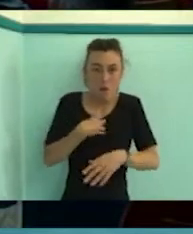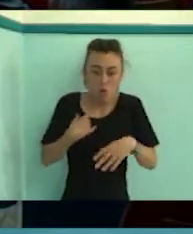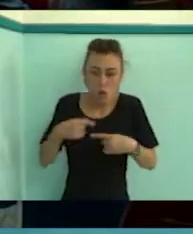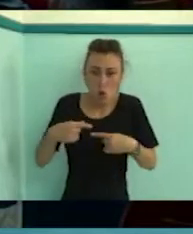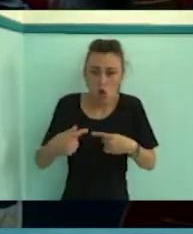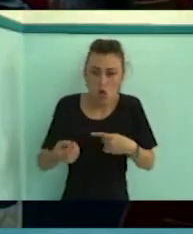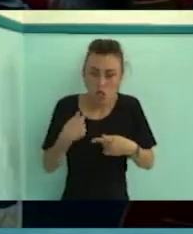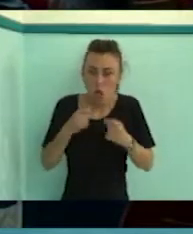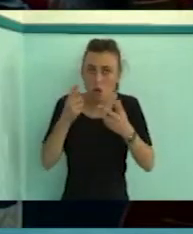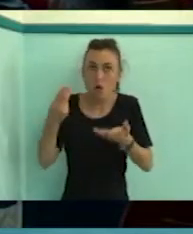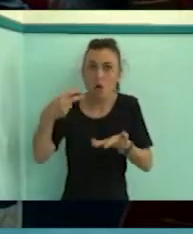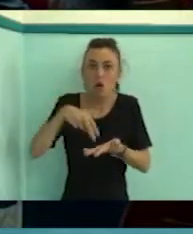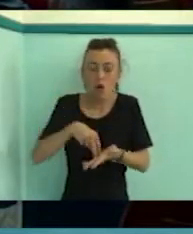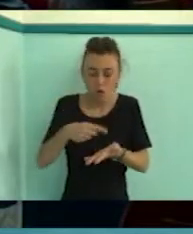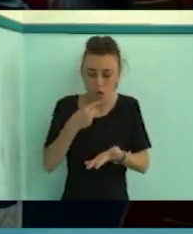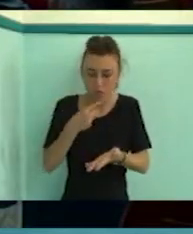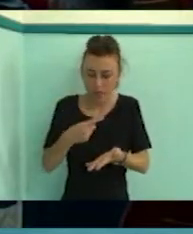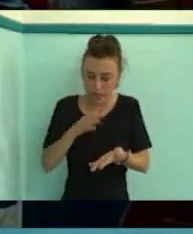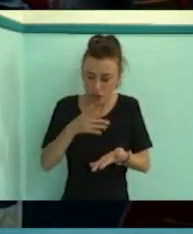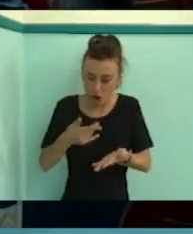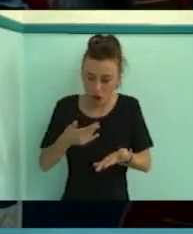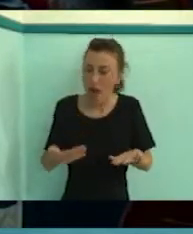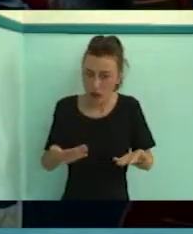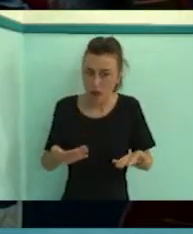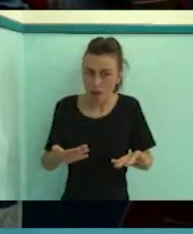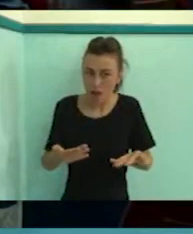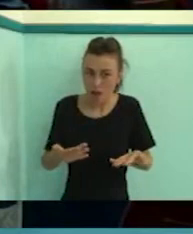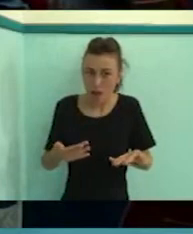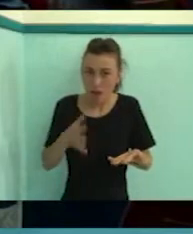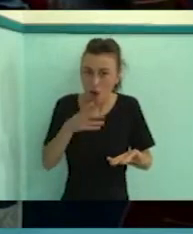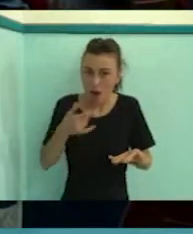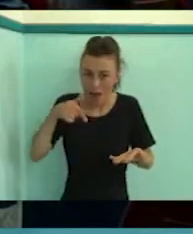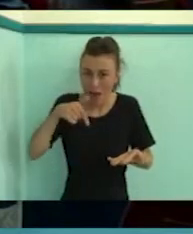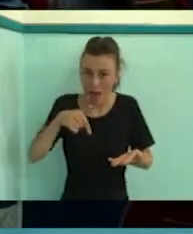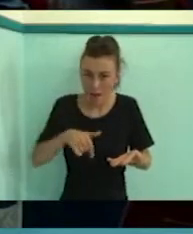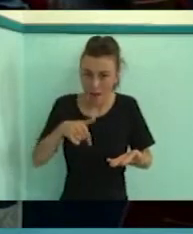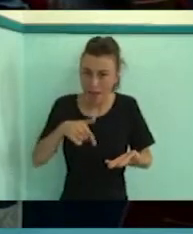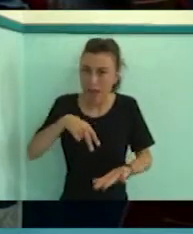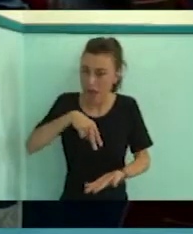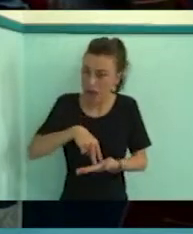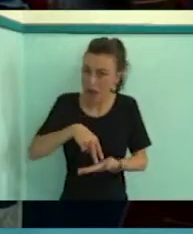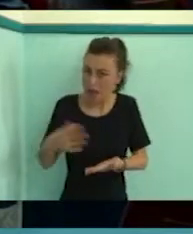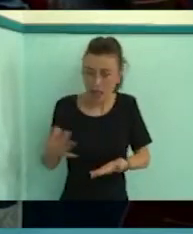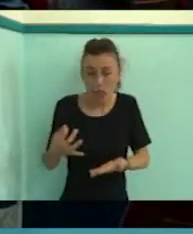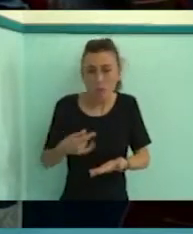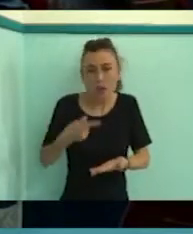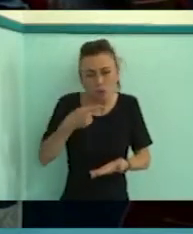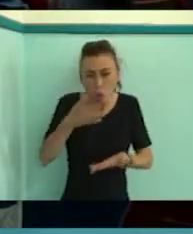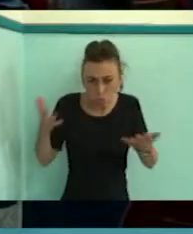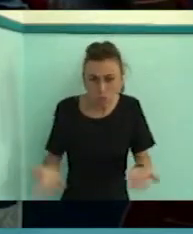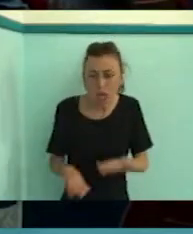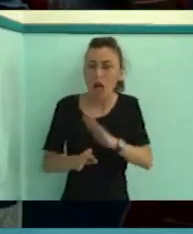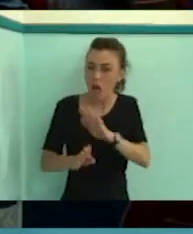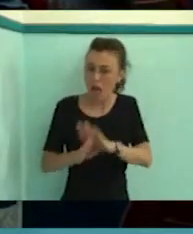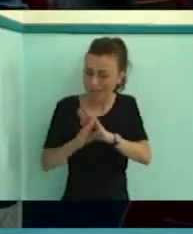tengo que levantarme y y decir estás ahora estás en lo ahora estás aquí es donde tienes que estar y sigue para adante y aquí es donde está tu